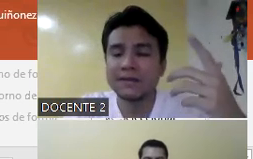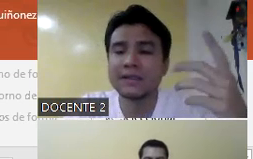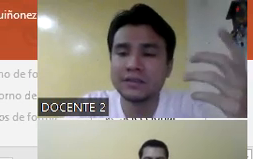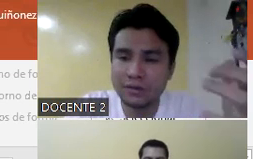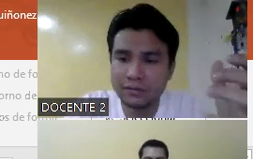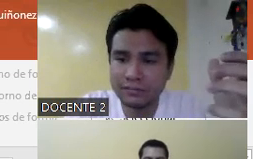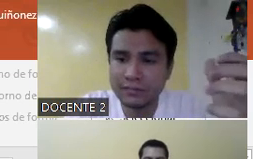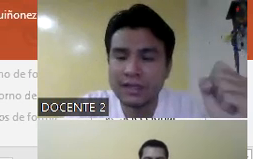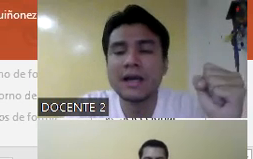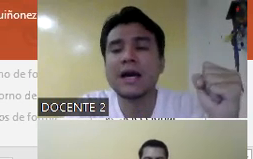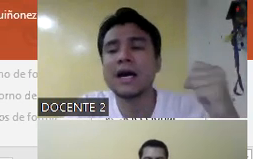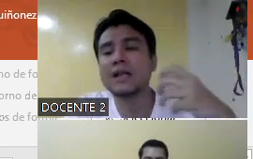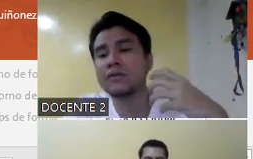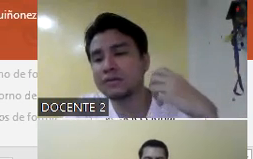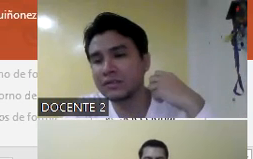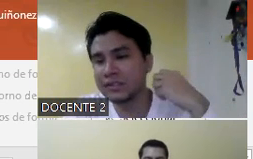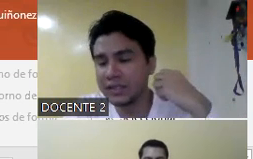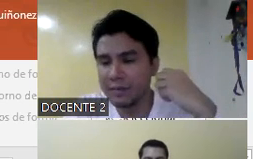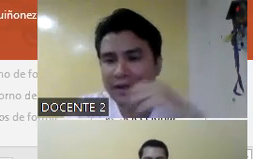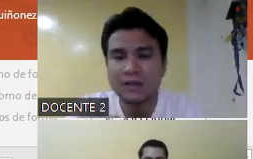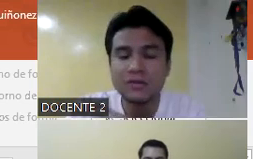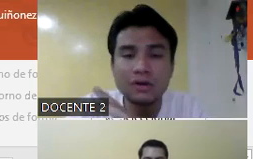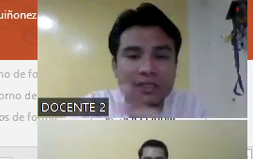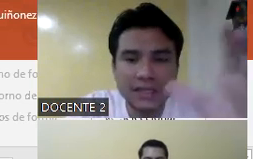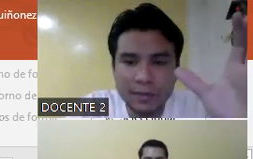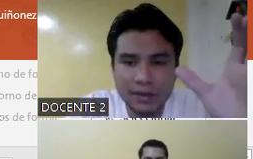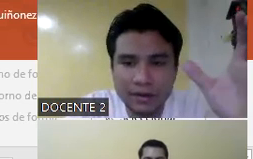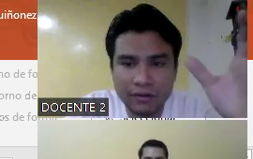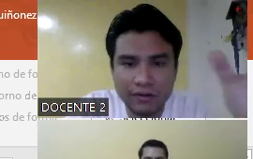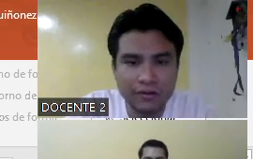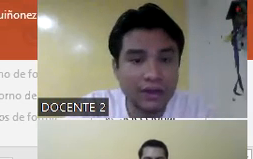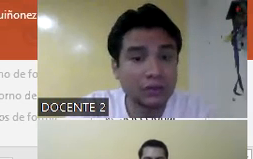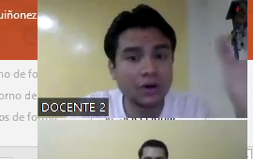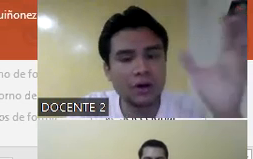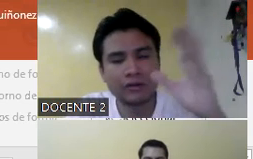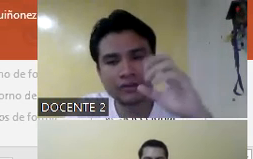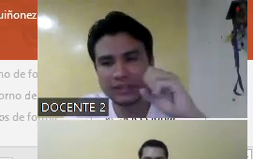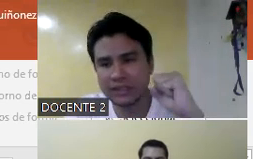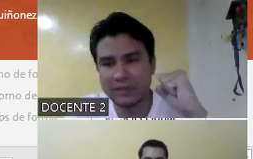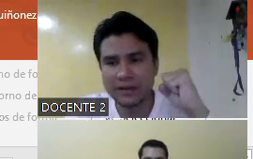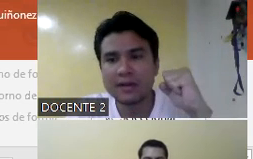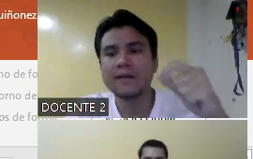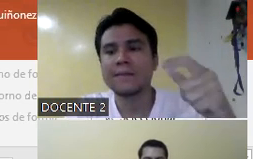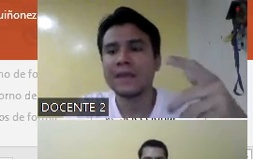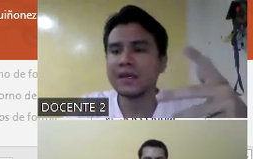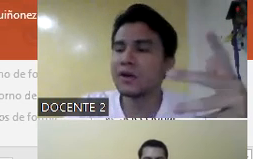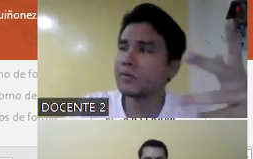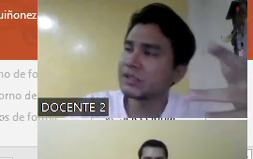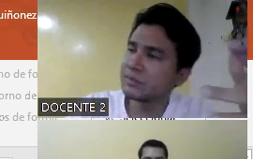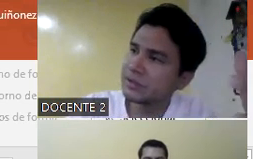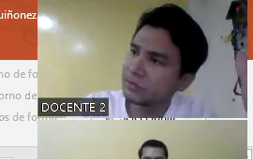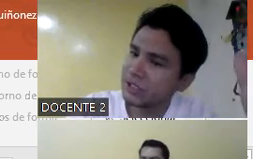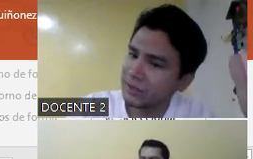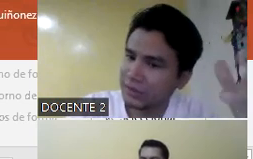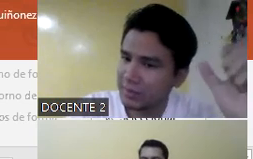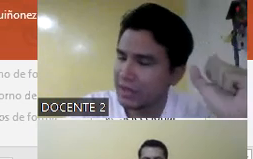más afectación a nuestro sistema. No necesariamente neurológico, a todo nuestro sistema. Y como